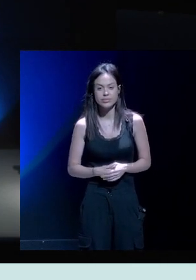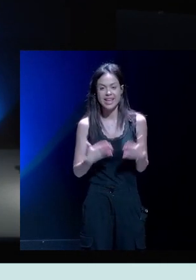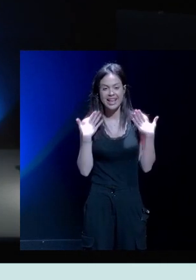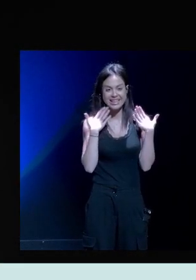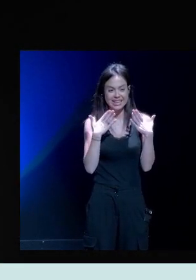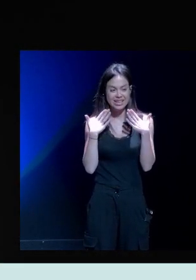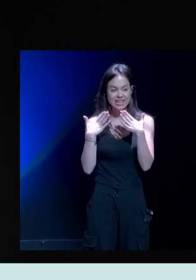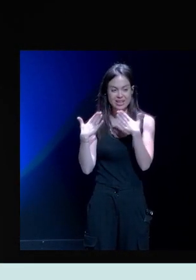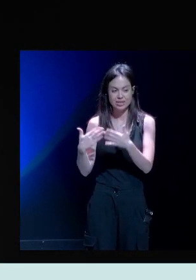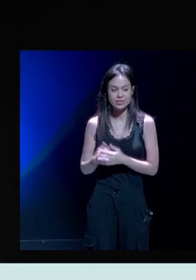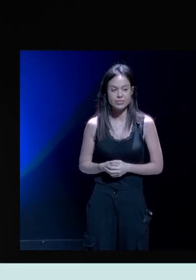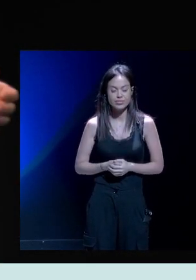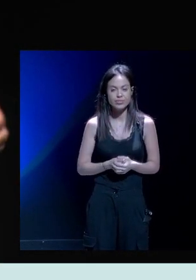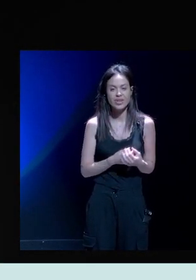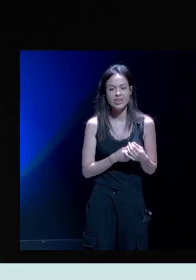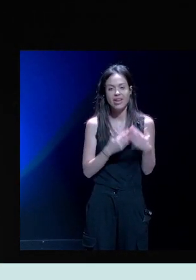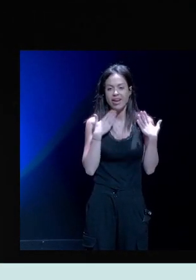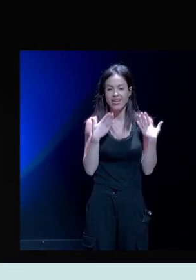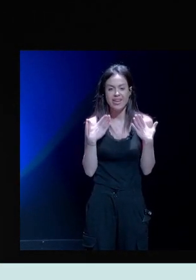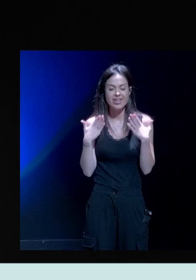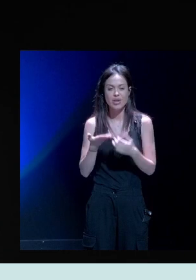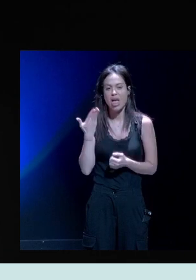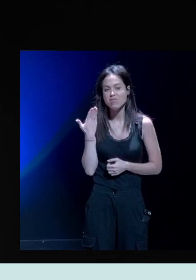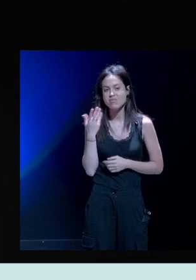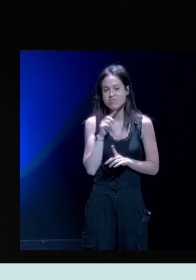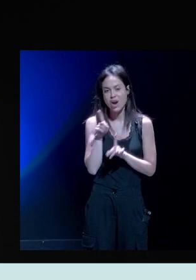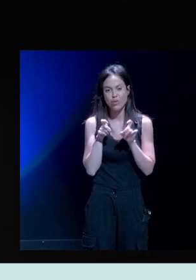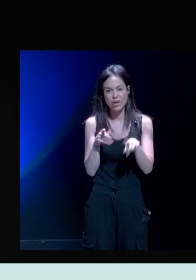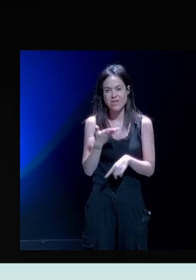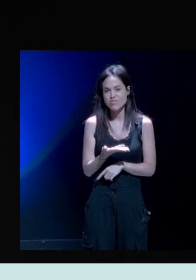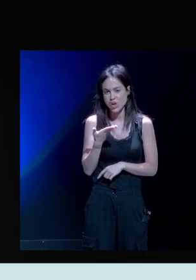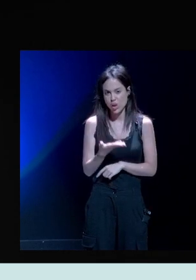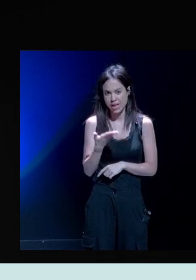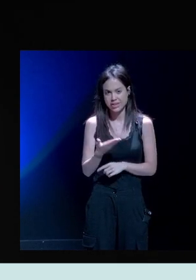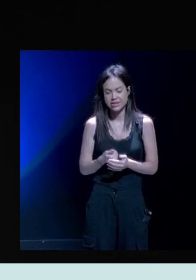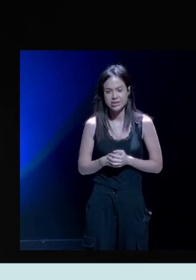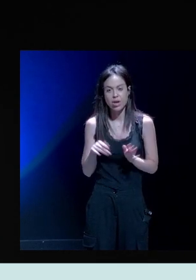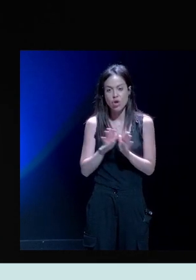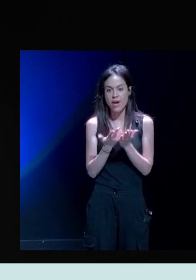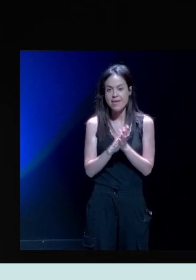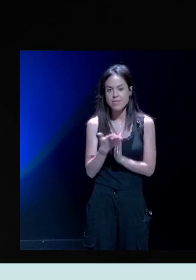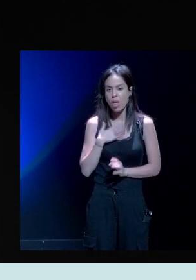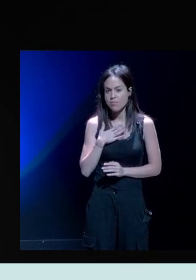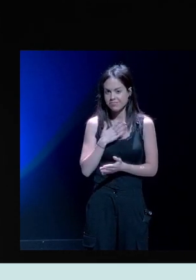Muchas gracias. Gracias por esta pregunta que es importante y que efectivamente abordo en mi libro.